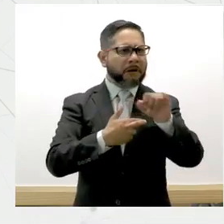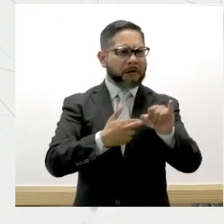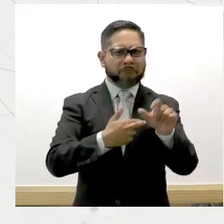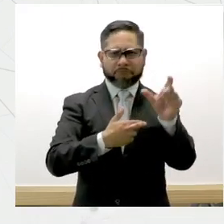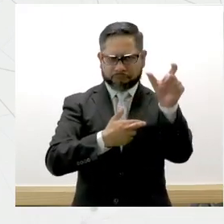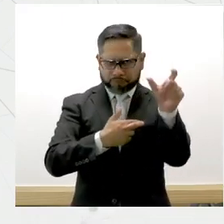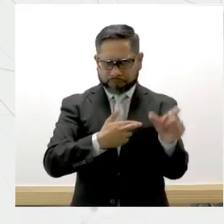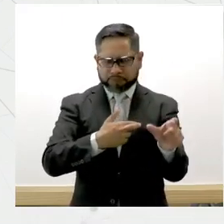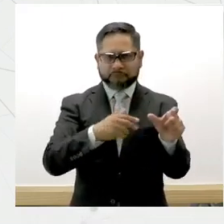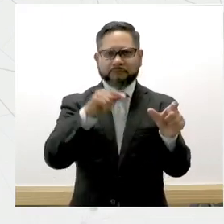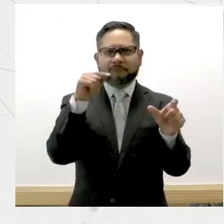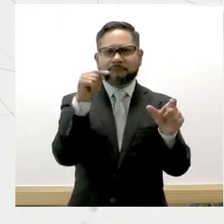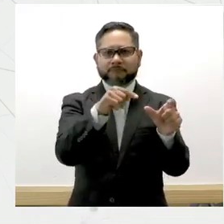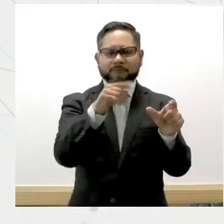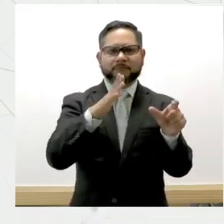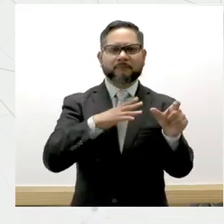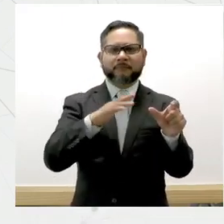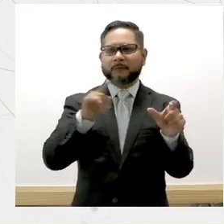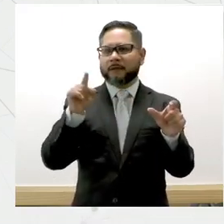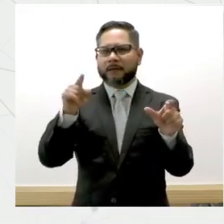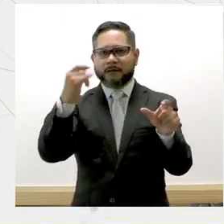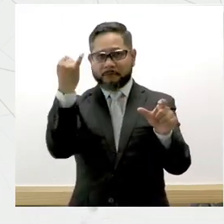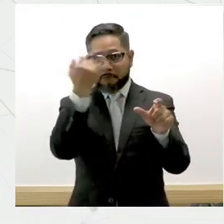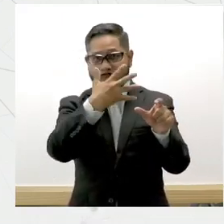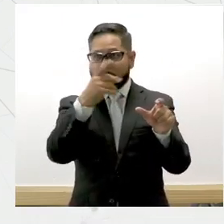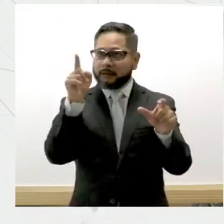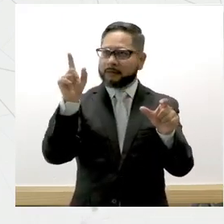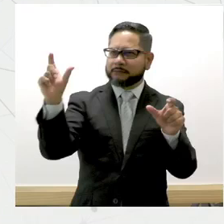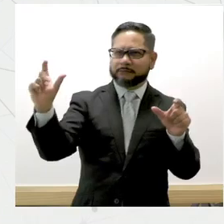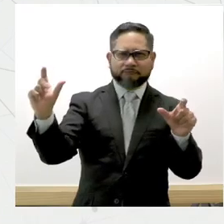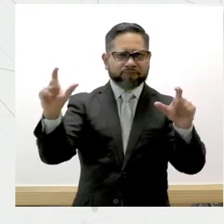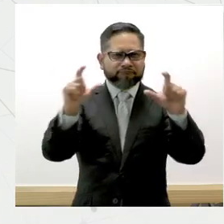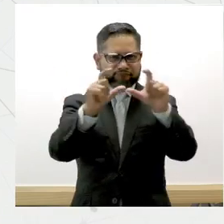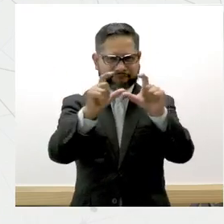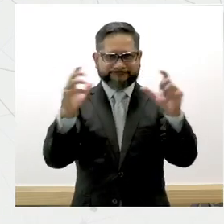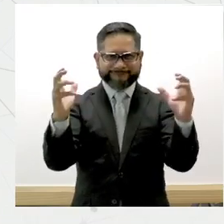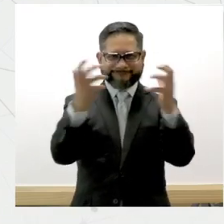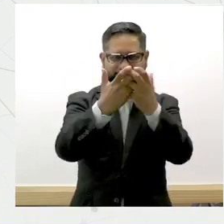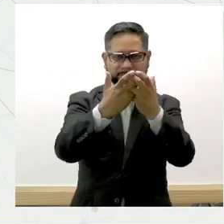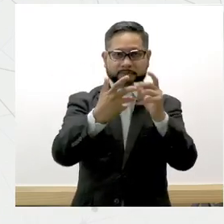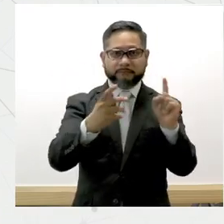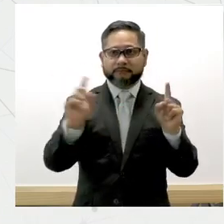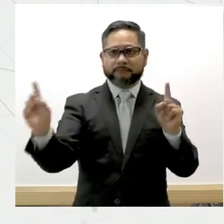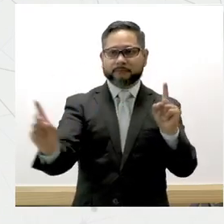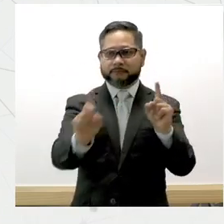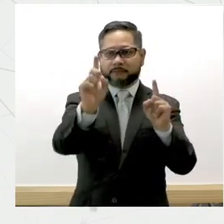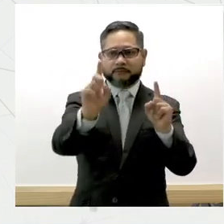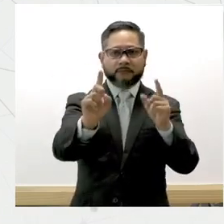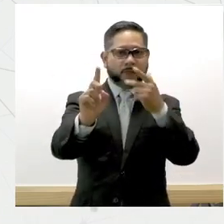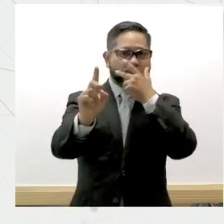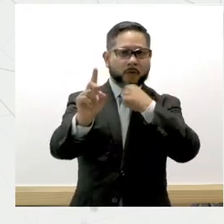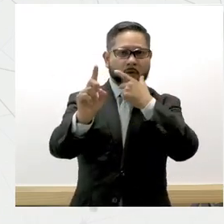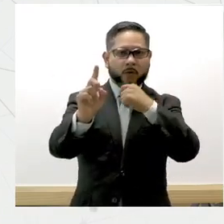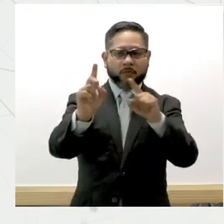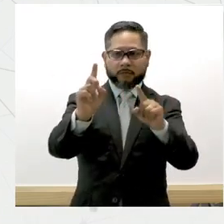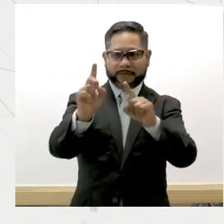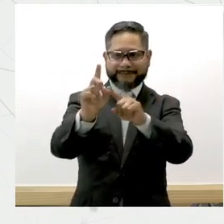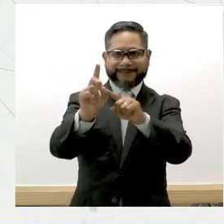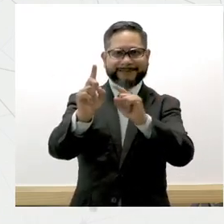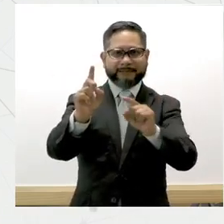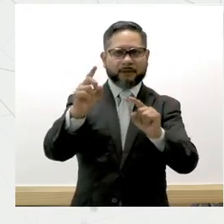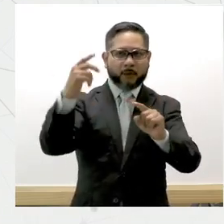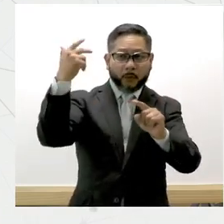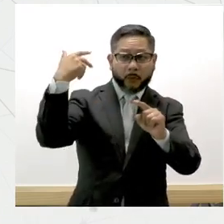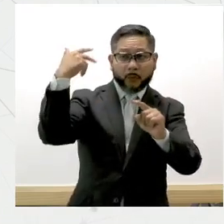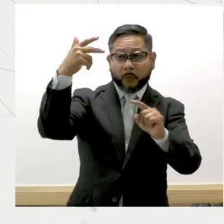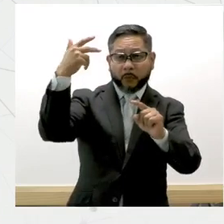que tenía que hacer match con las imágenes. Y en este modelo, un hombre aparecía con un secador de pelo y una mujer aparecía